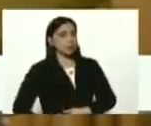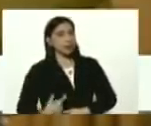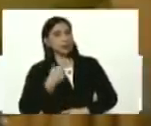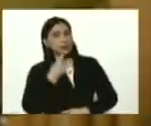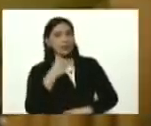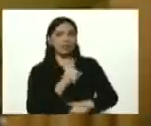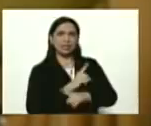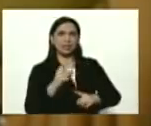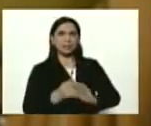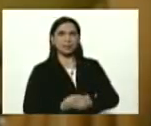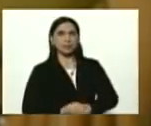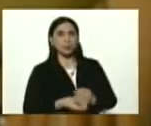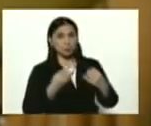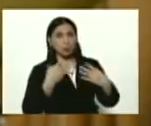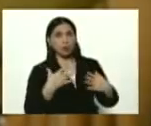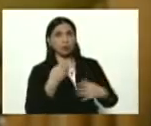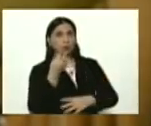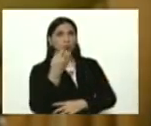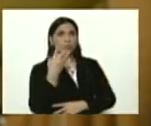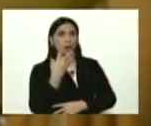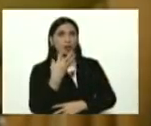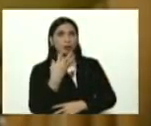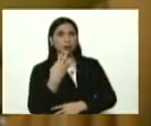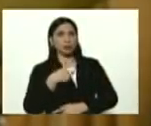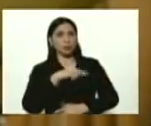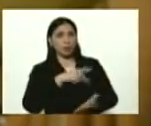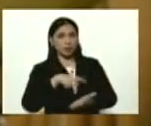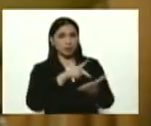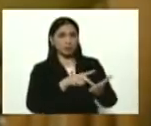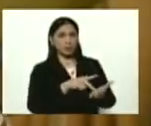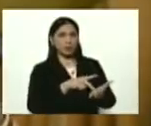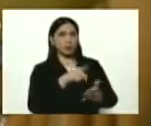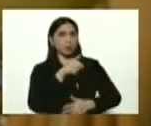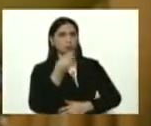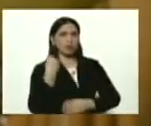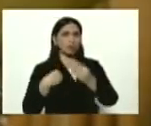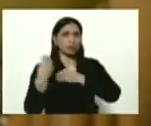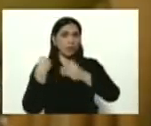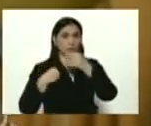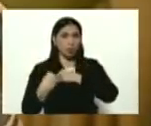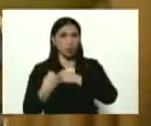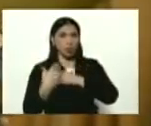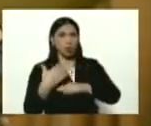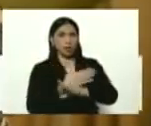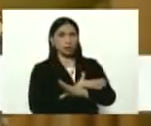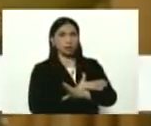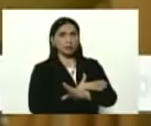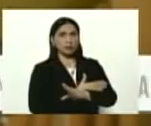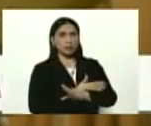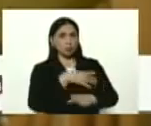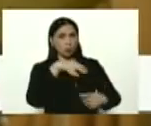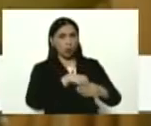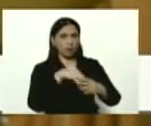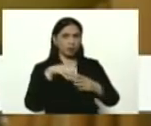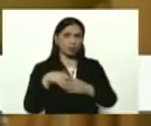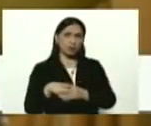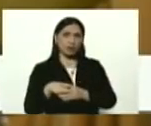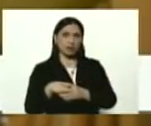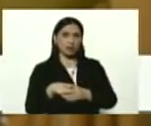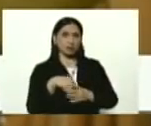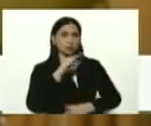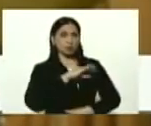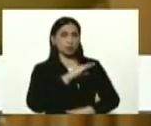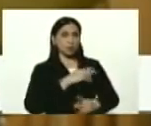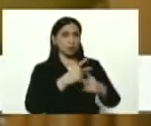Decirle rápidamente que bueno, que en el Congreso participaron, usted nos llamó ante la cuarentena social y